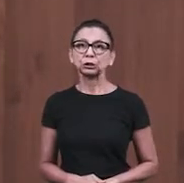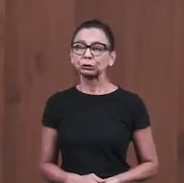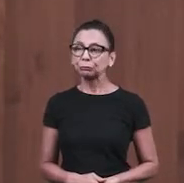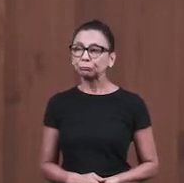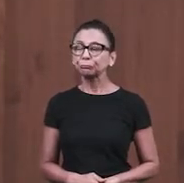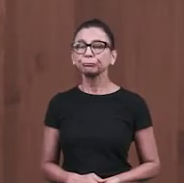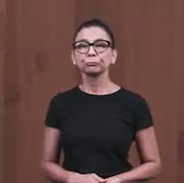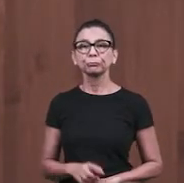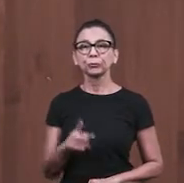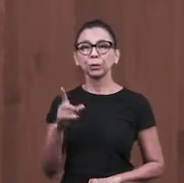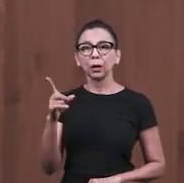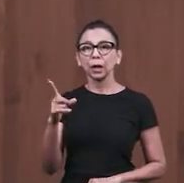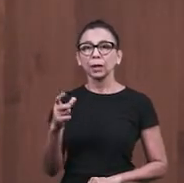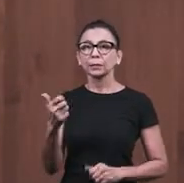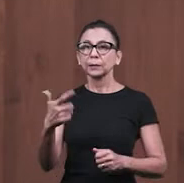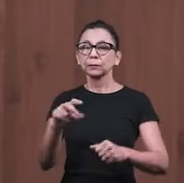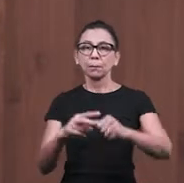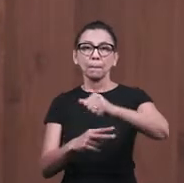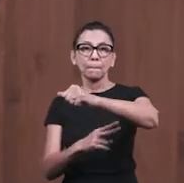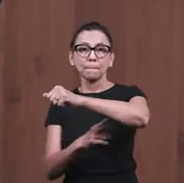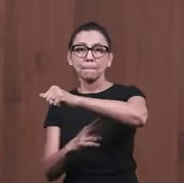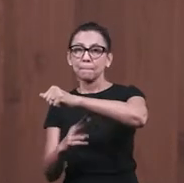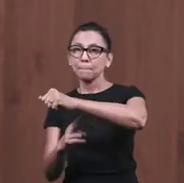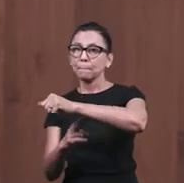aguas estaban así,